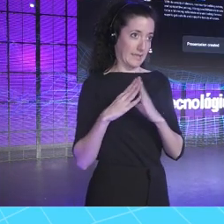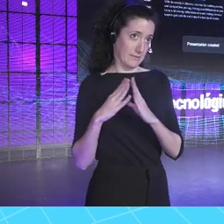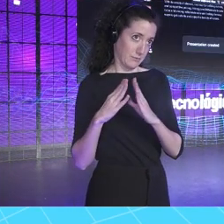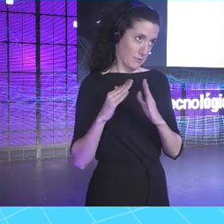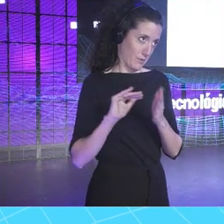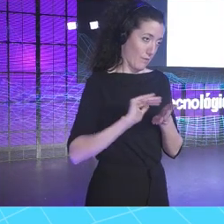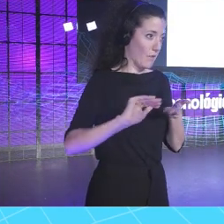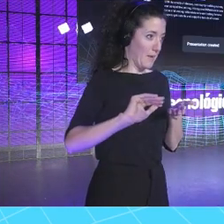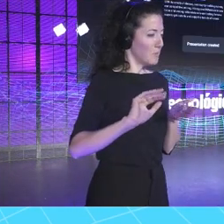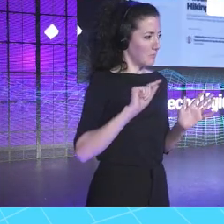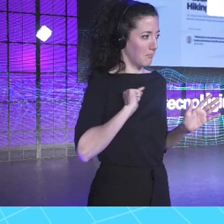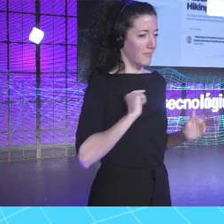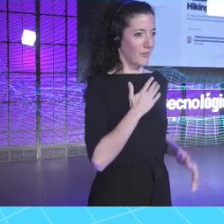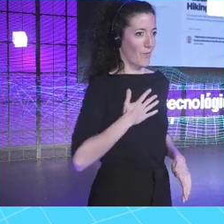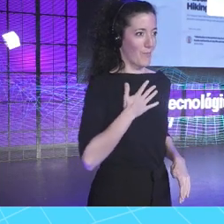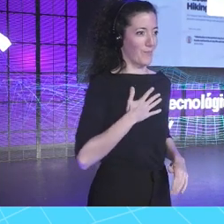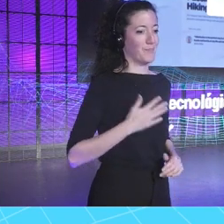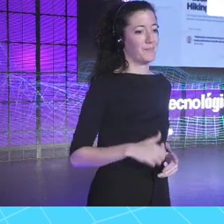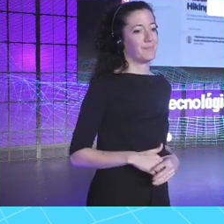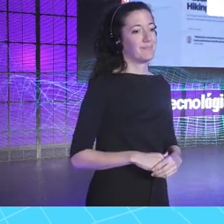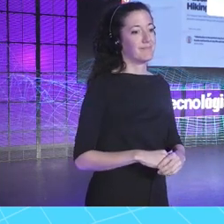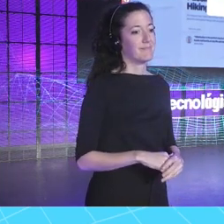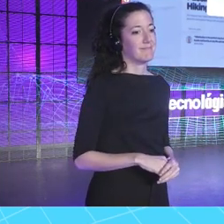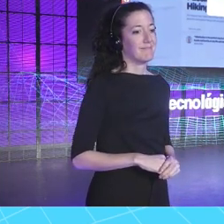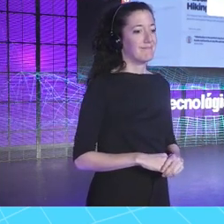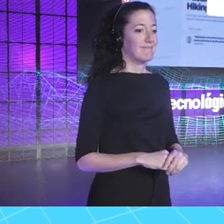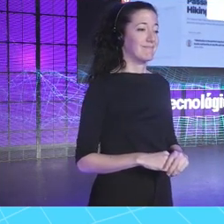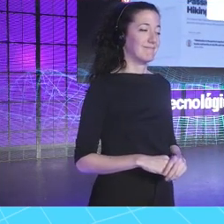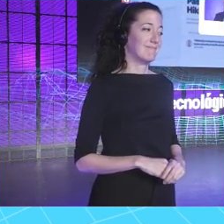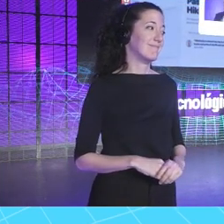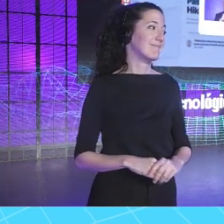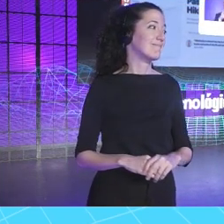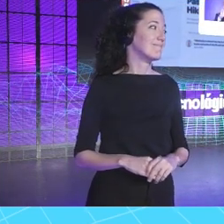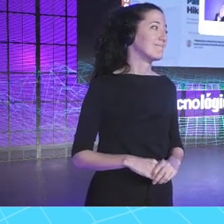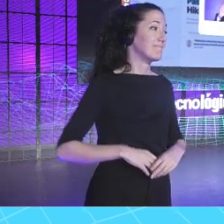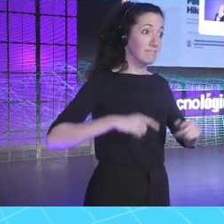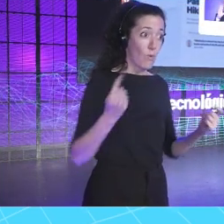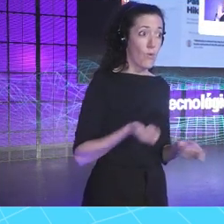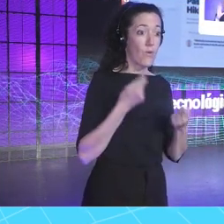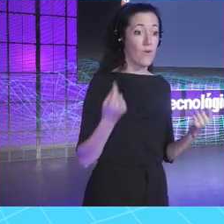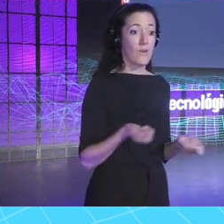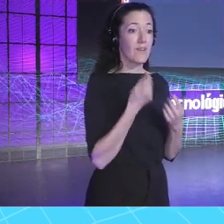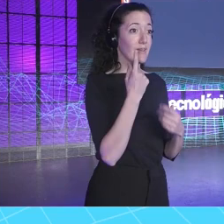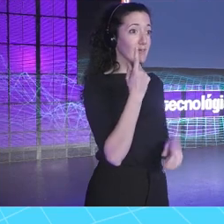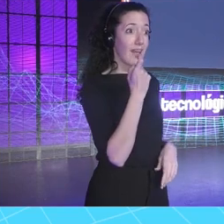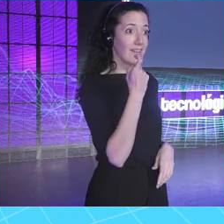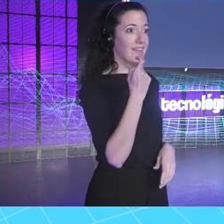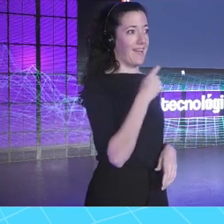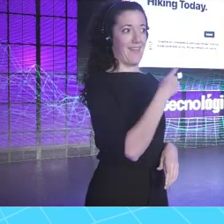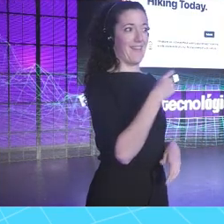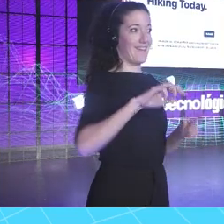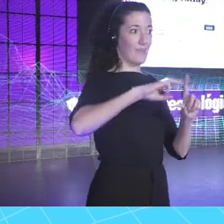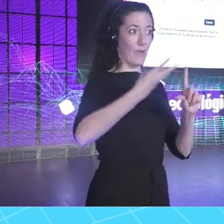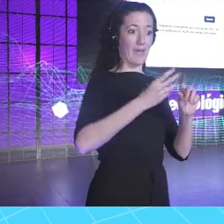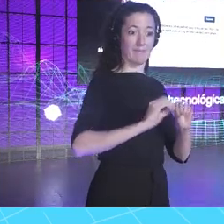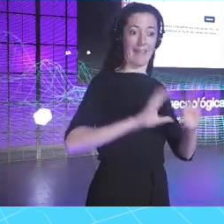cómodo Entonces está publicando y que nos falta tenemos pum ya está esta obvia está activa esta web